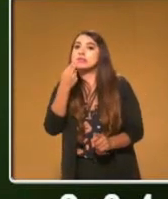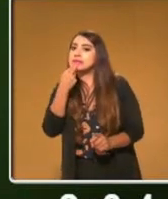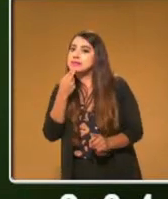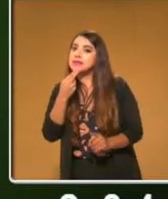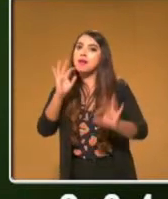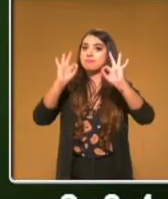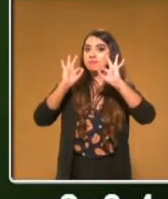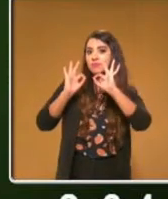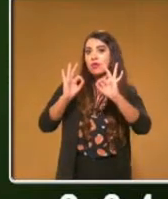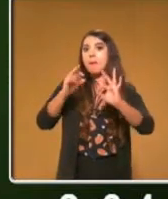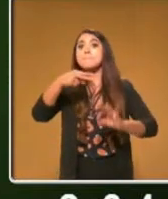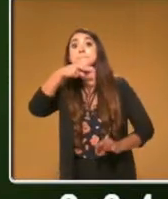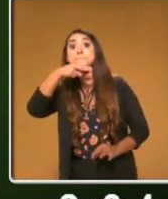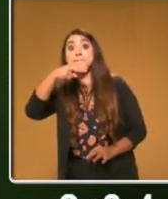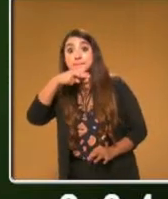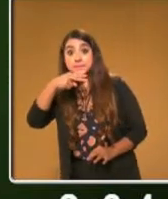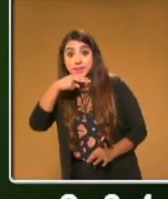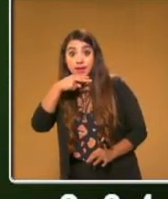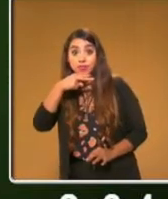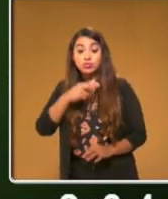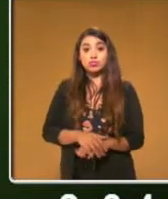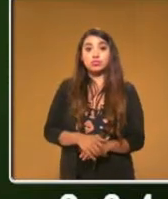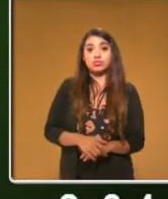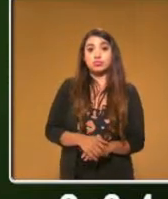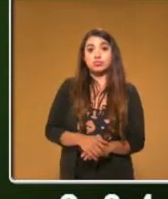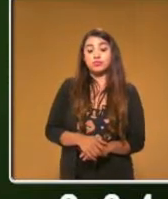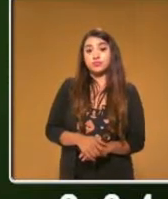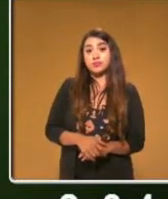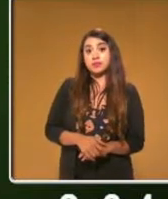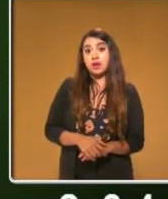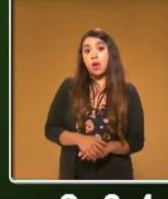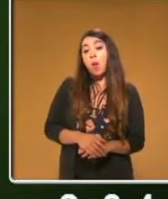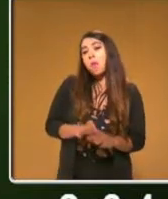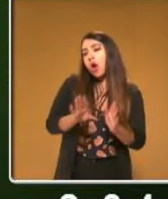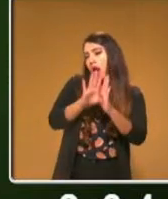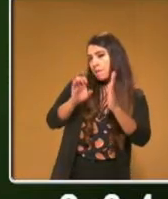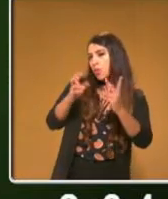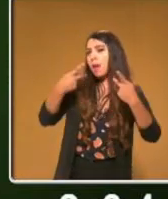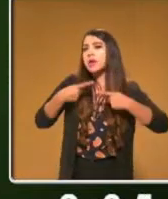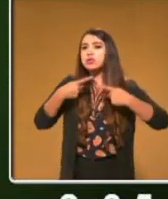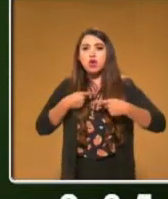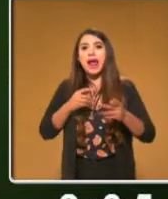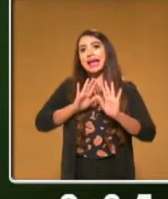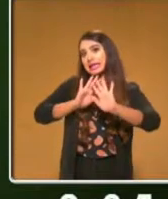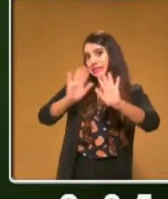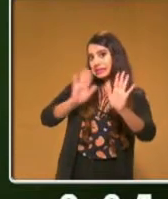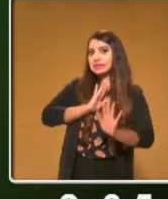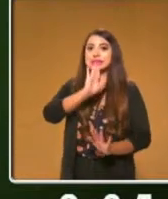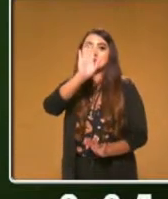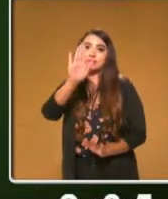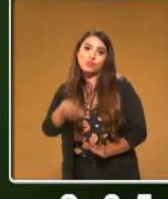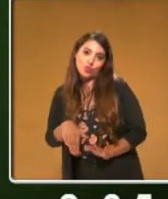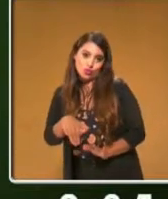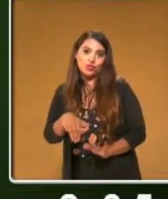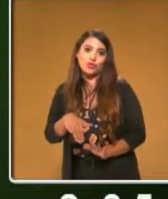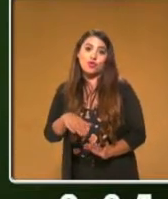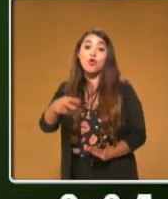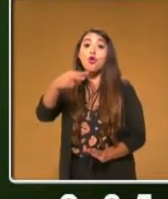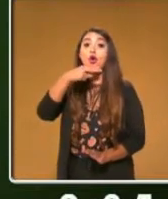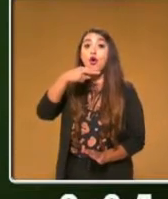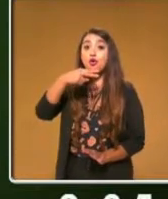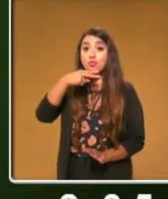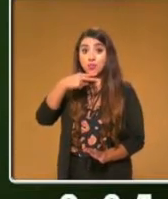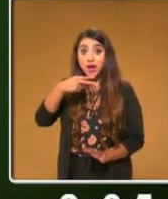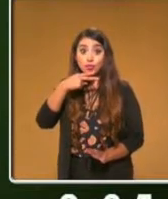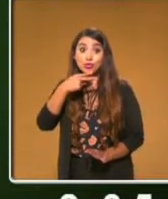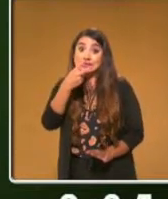decir, si es la vida de una persona que ya falleció, generalmente los verbos tenemos que escribirlo en